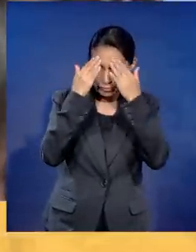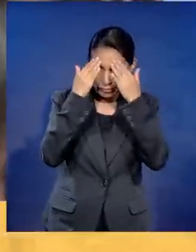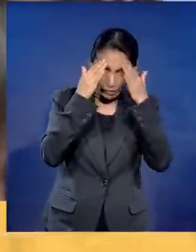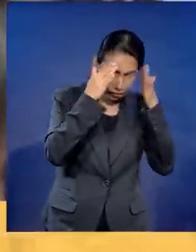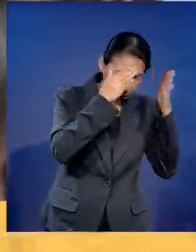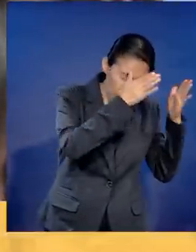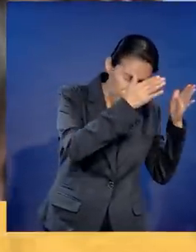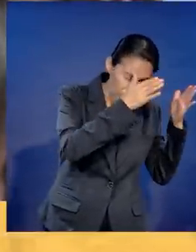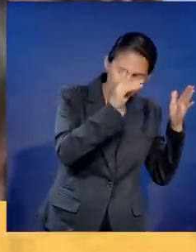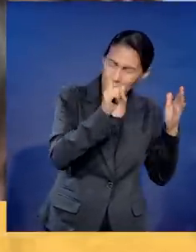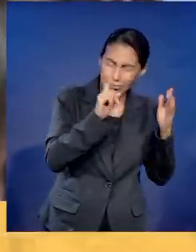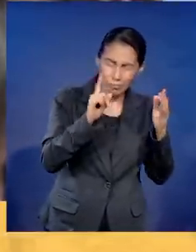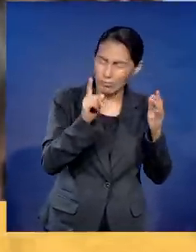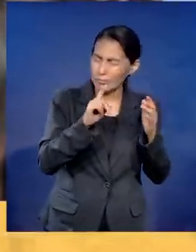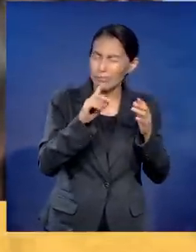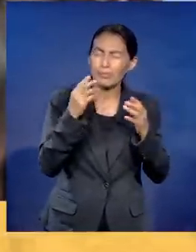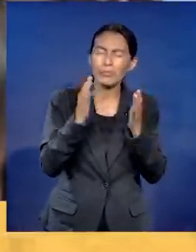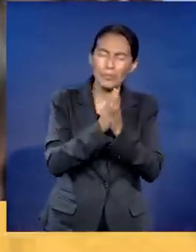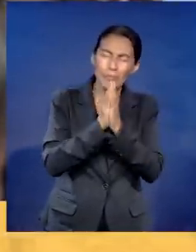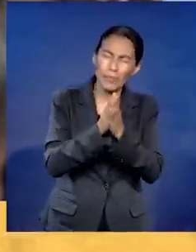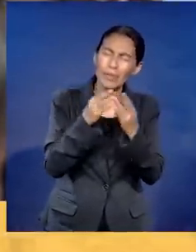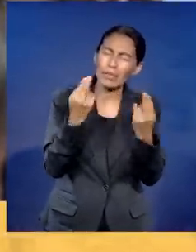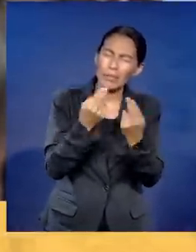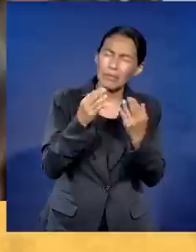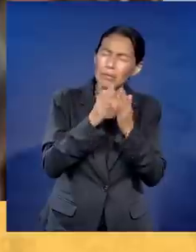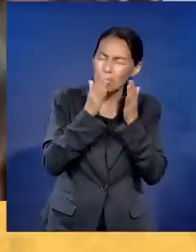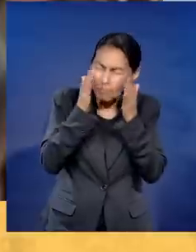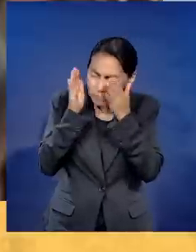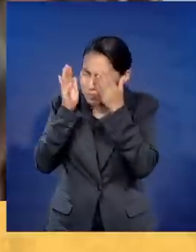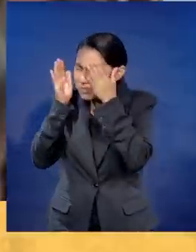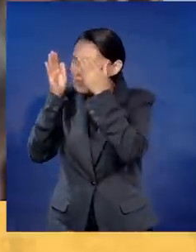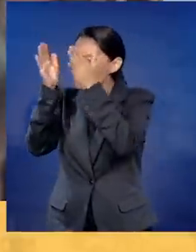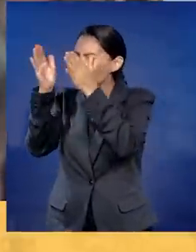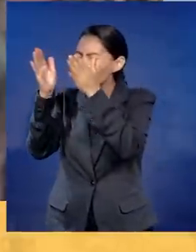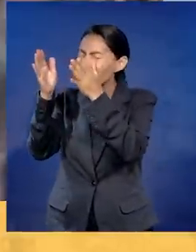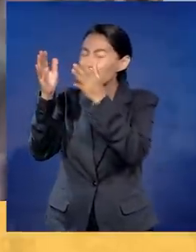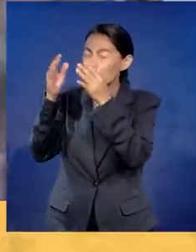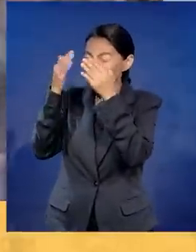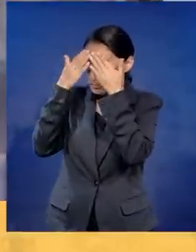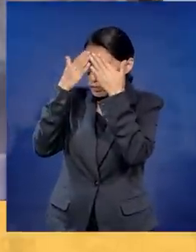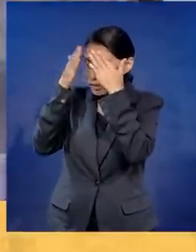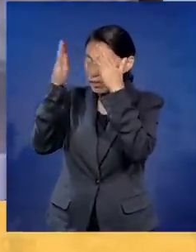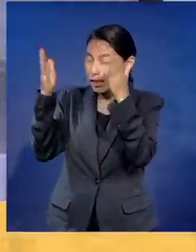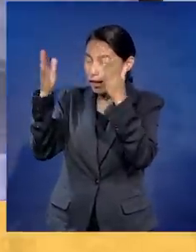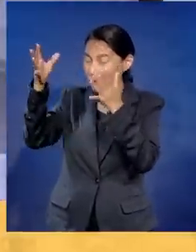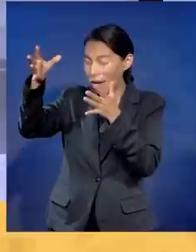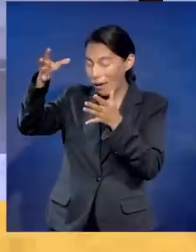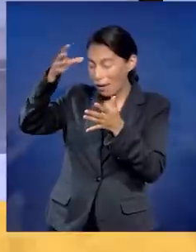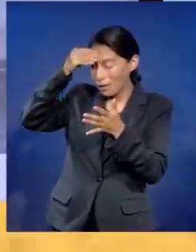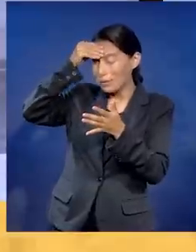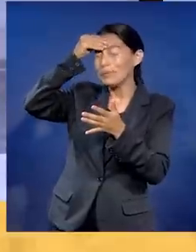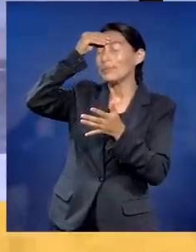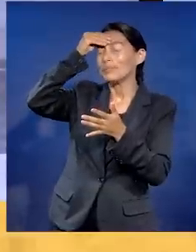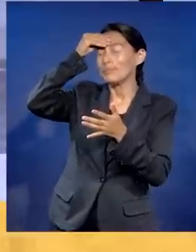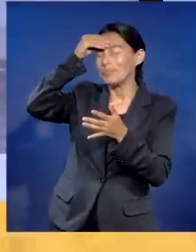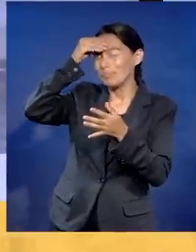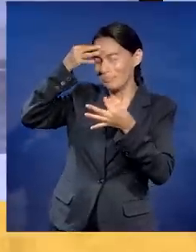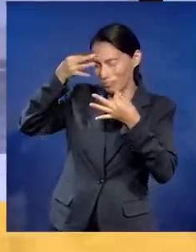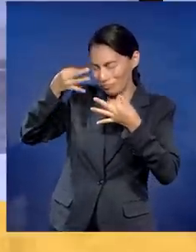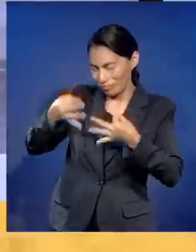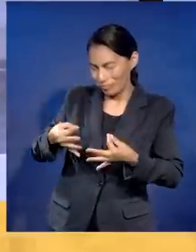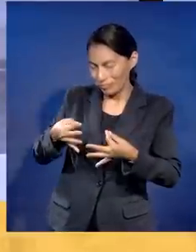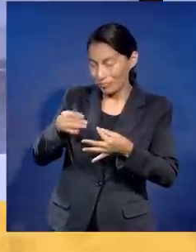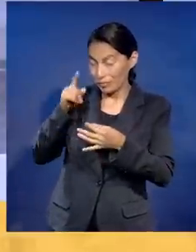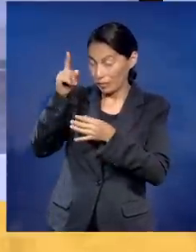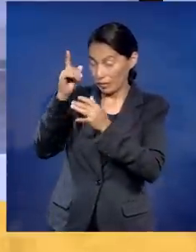sacar nuestra mente de la sintonía con el Espíritu Santo. Y permite que el mensaje pueda llegar claro y sin